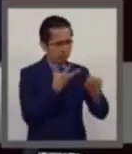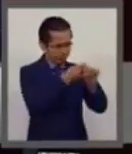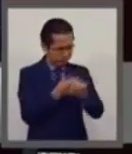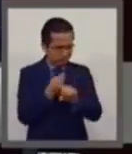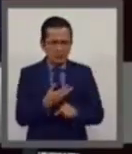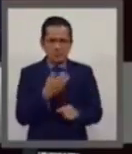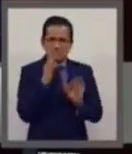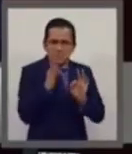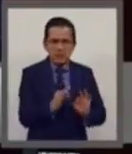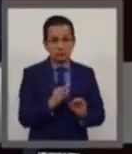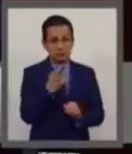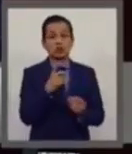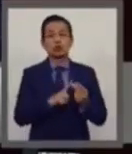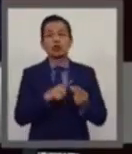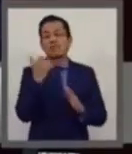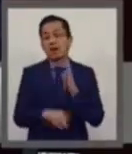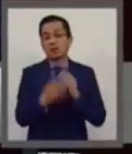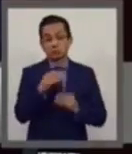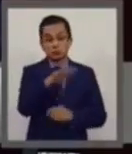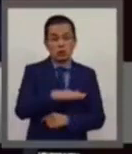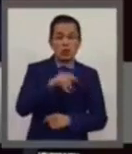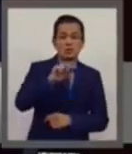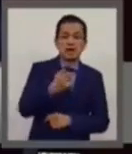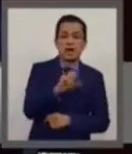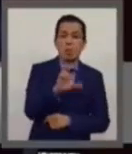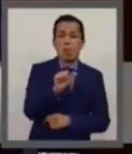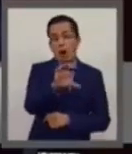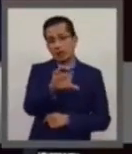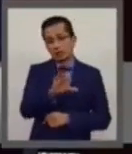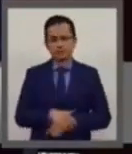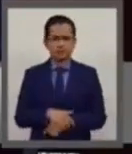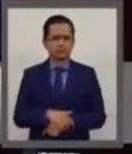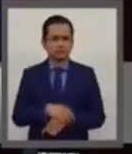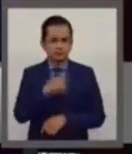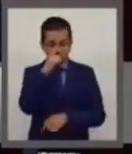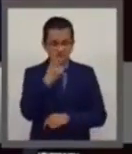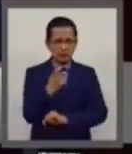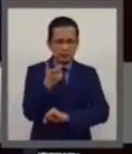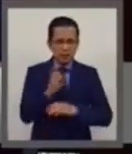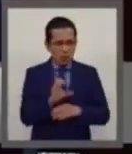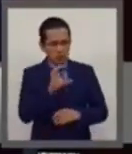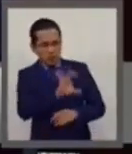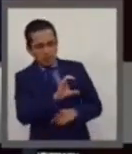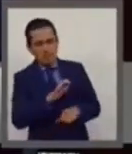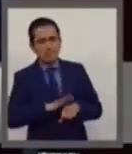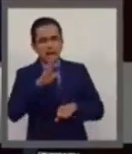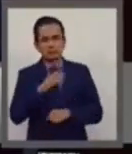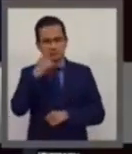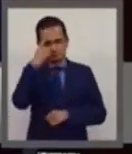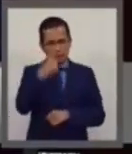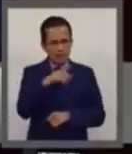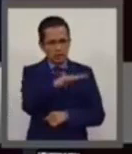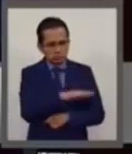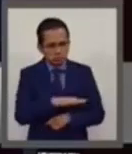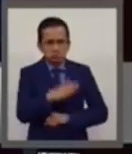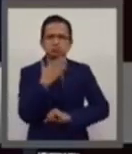nos hace, sobre todo en Tláhuac. La reasignación contribuiría a aumentar también la capacidad